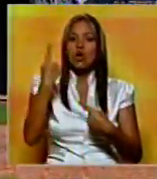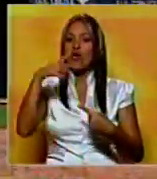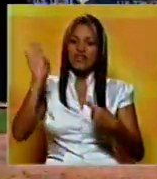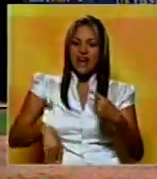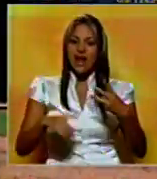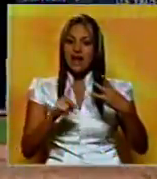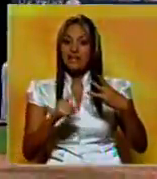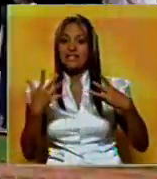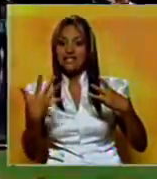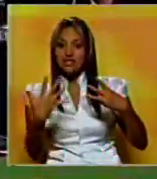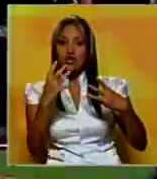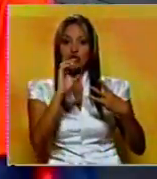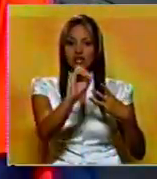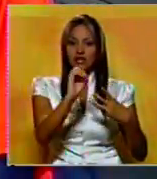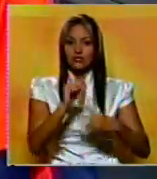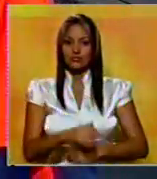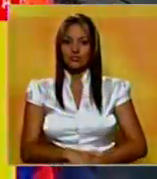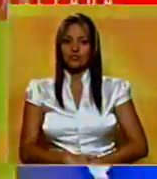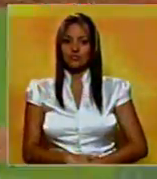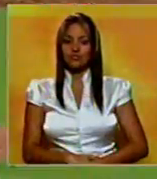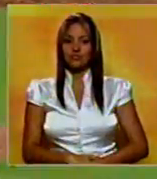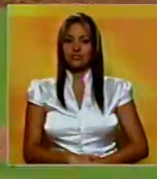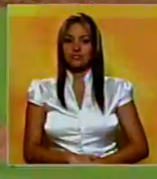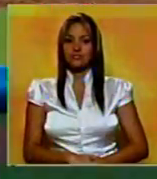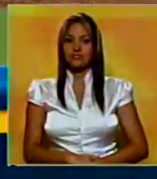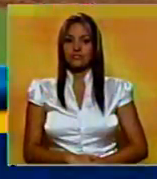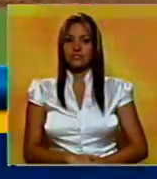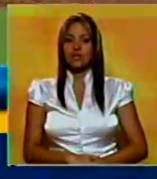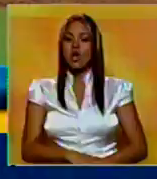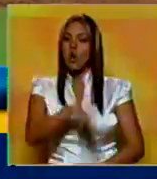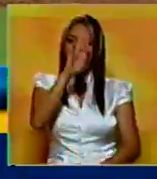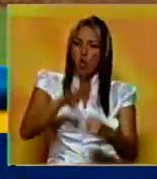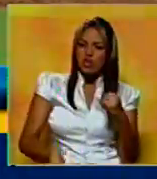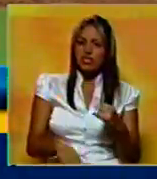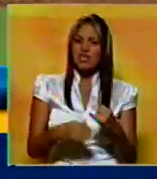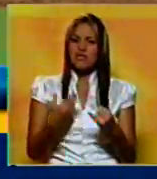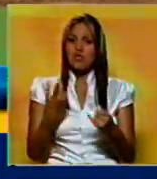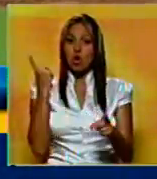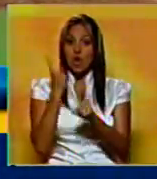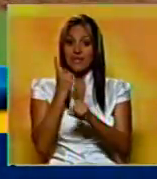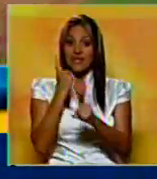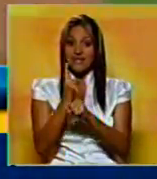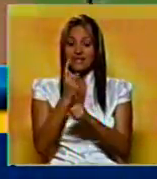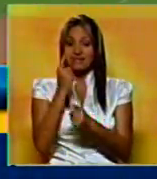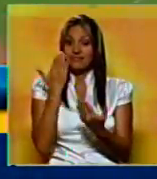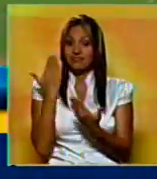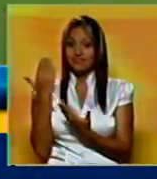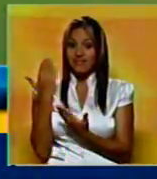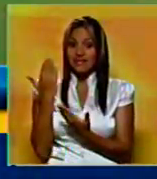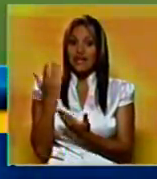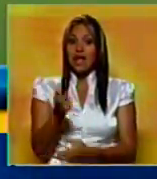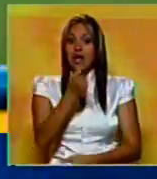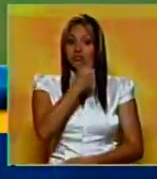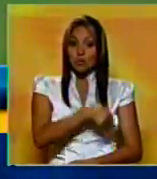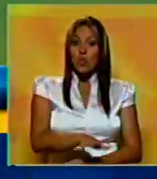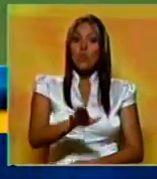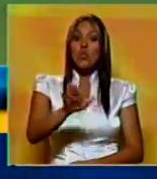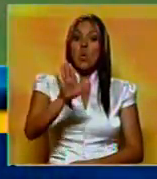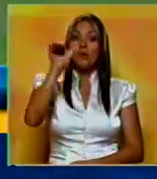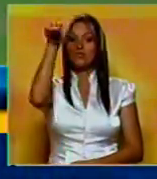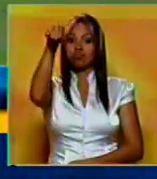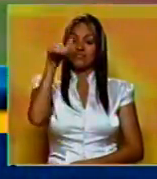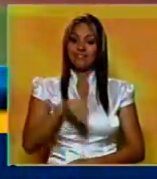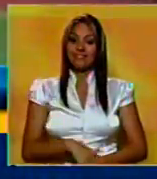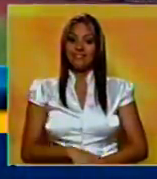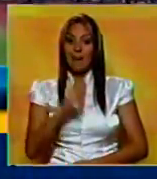de 5-0. Último episodio en Phoenix. Y aquí tenemos al joven Wilmer Flores, la botada por el right field en lo que